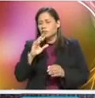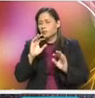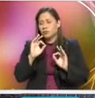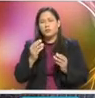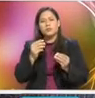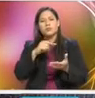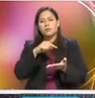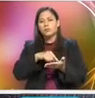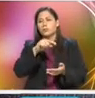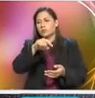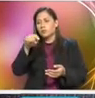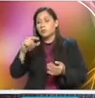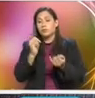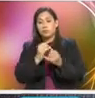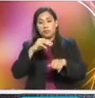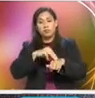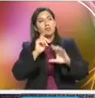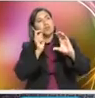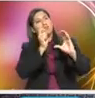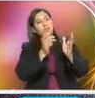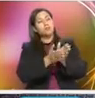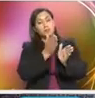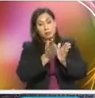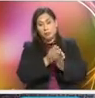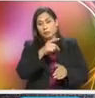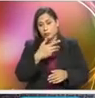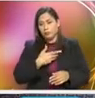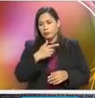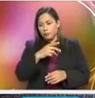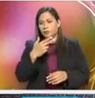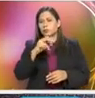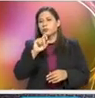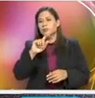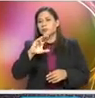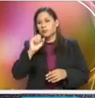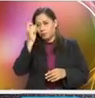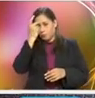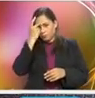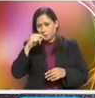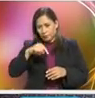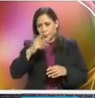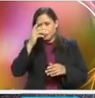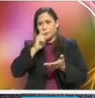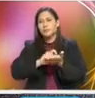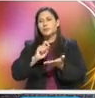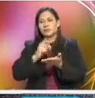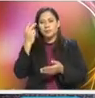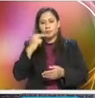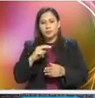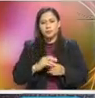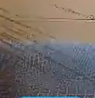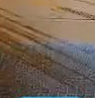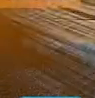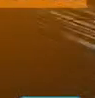también zona de monumentos arqueológicos. Le vamos a hablar de la Huasteca Potosina aquí en Apuntes de Viaje.